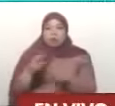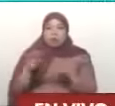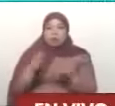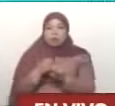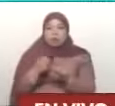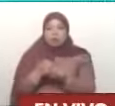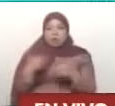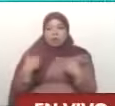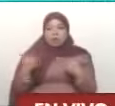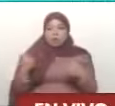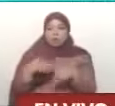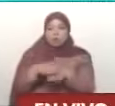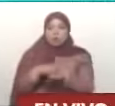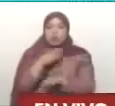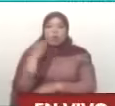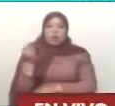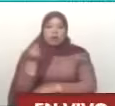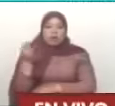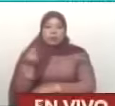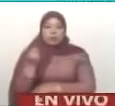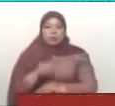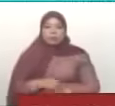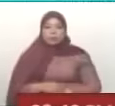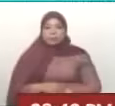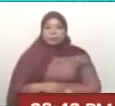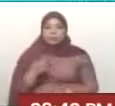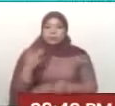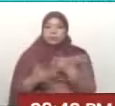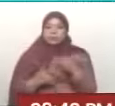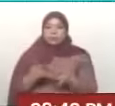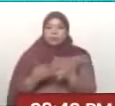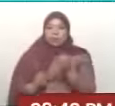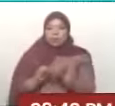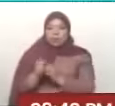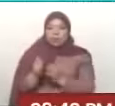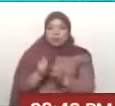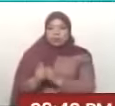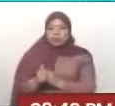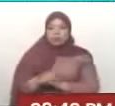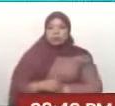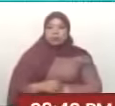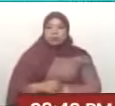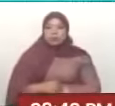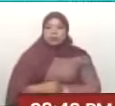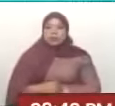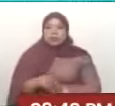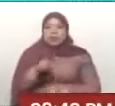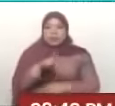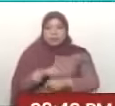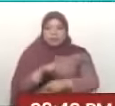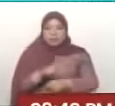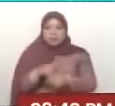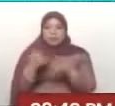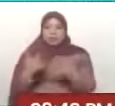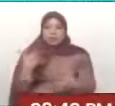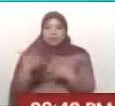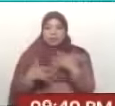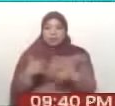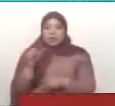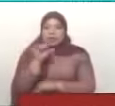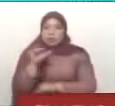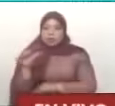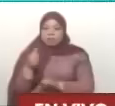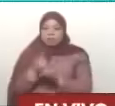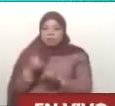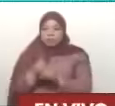la salud integral de la juventud, que tiene que ver tanto con la actividad física como con el chequeo médico de nuestros jóvenes. Y esta semana